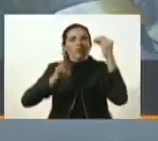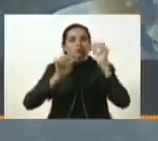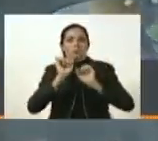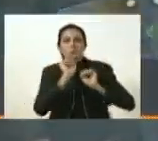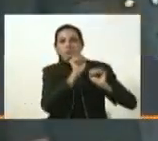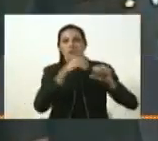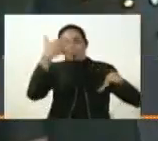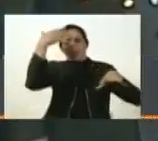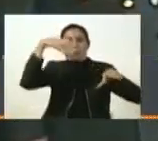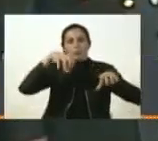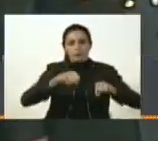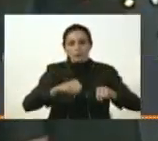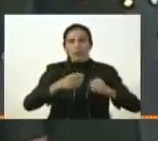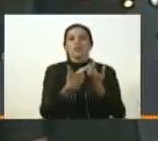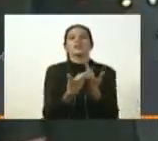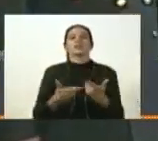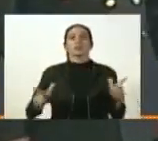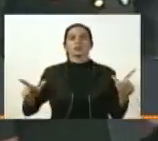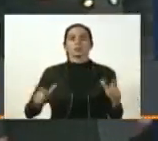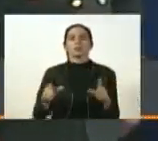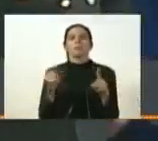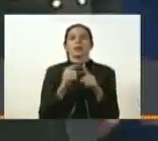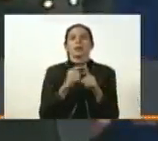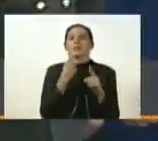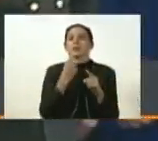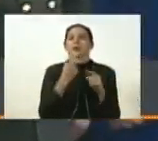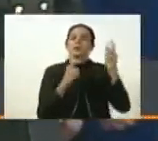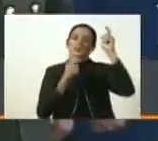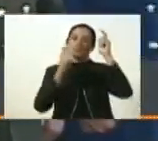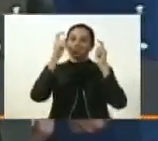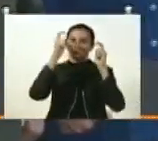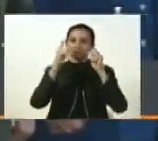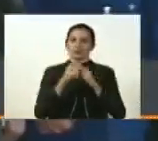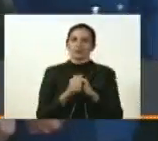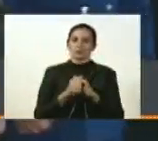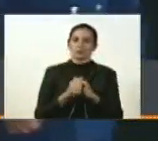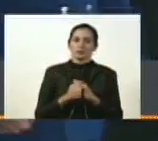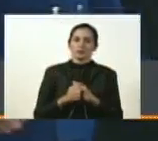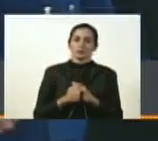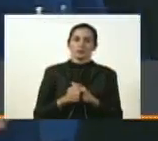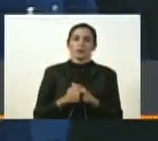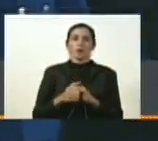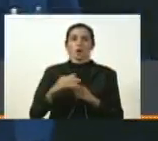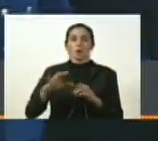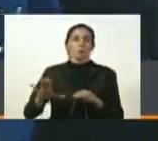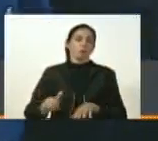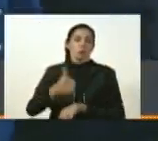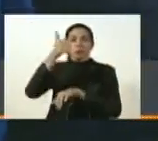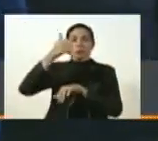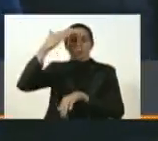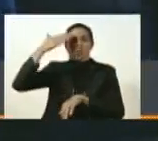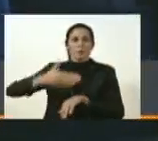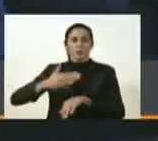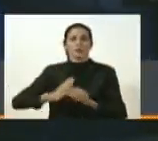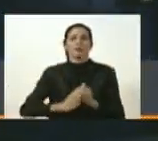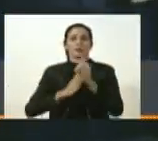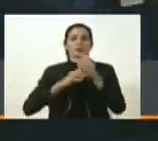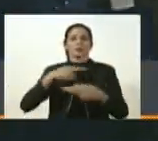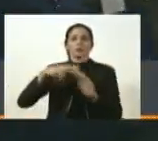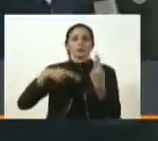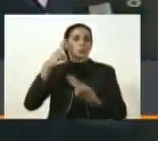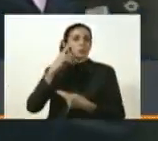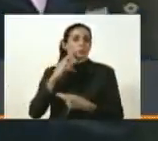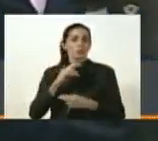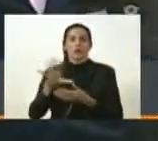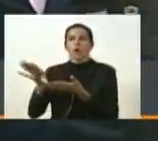y libertador. Hugo Chávez, comandante supremo y eterno y líder de la Revolución Bolivariana. extracto